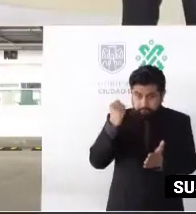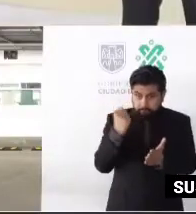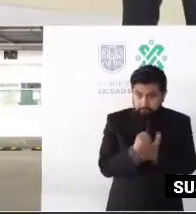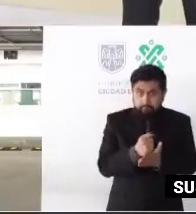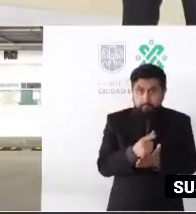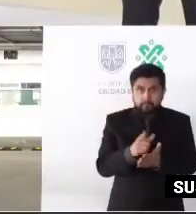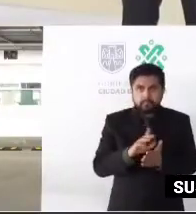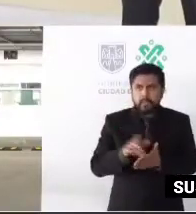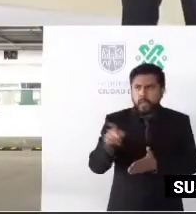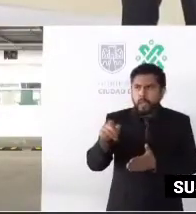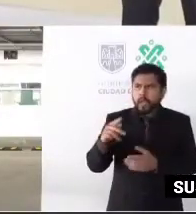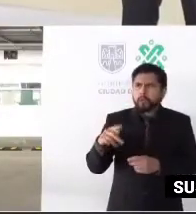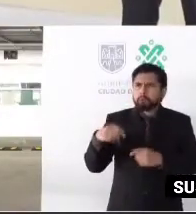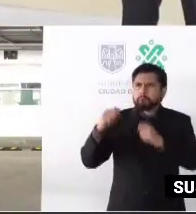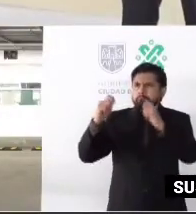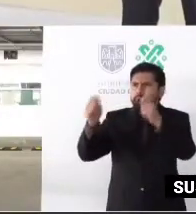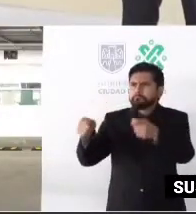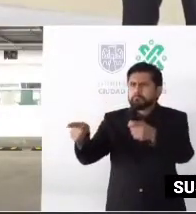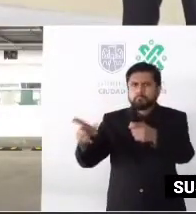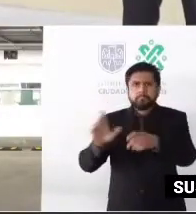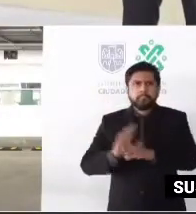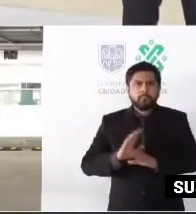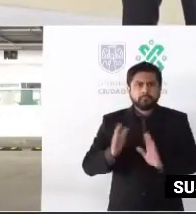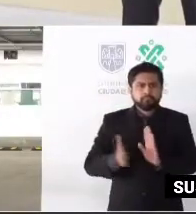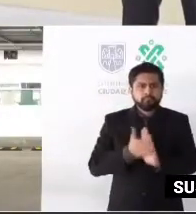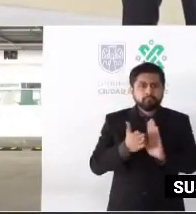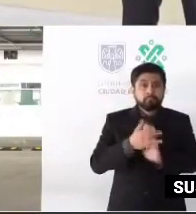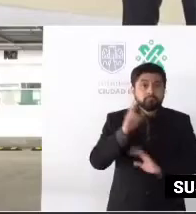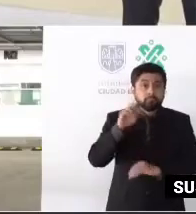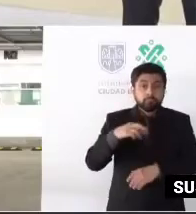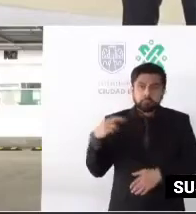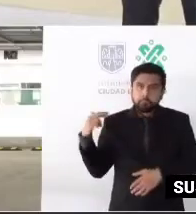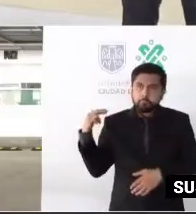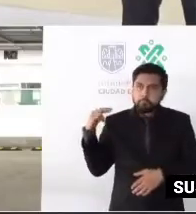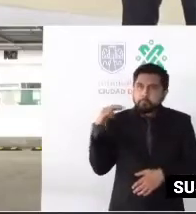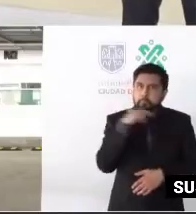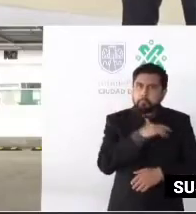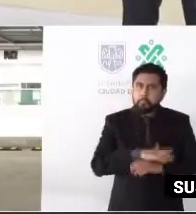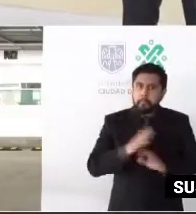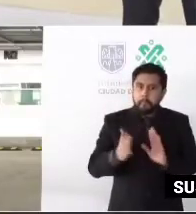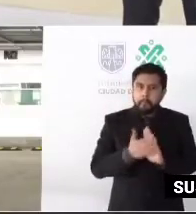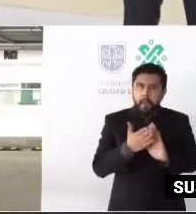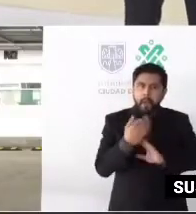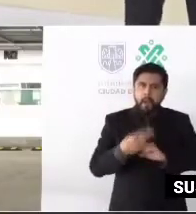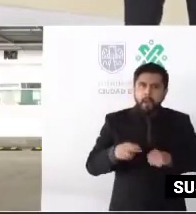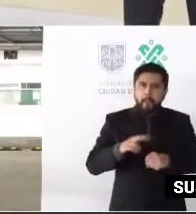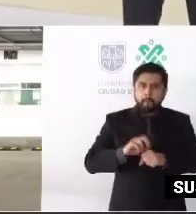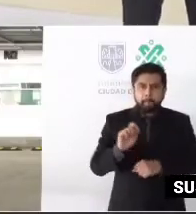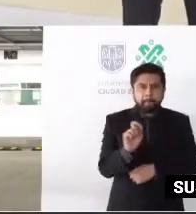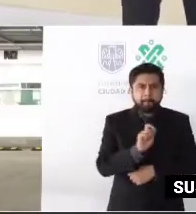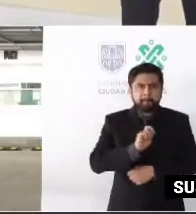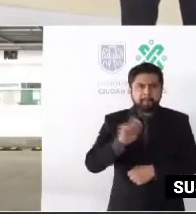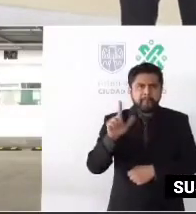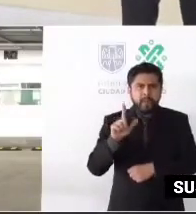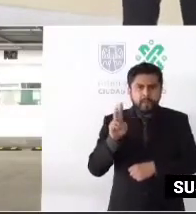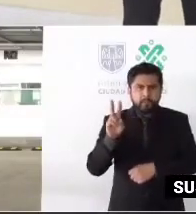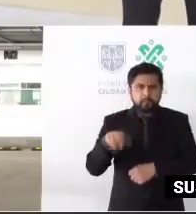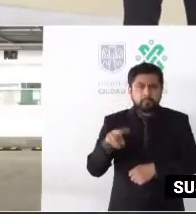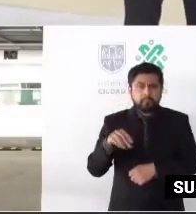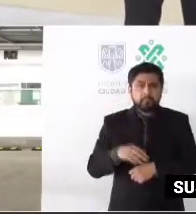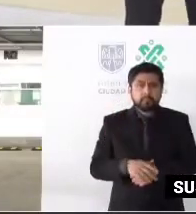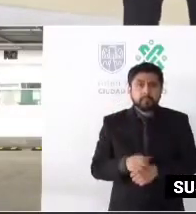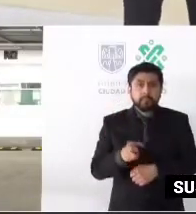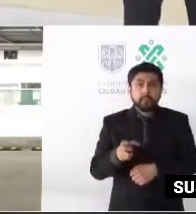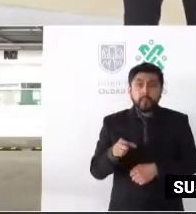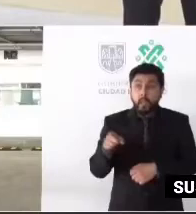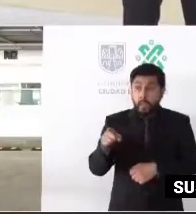hospital, y pues lo han hecho de una manera muy rápida y además con un profesionalismo enorme. Y no por ello